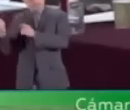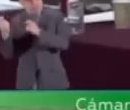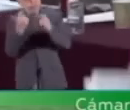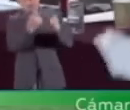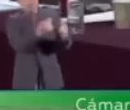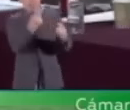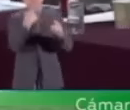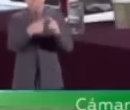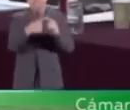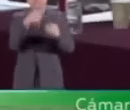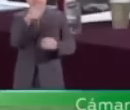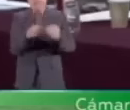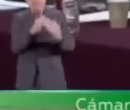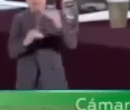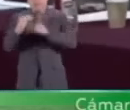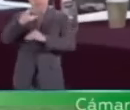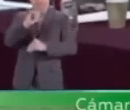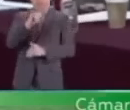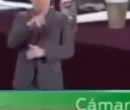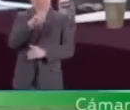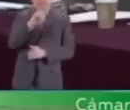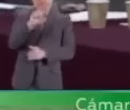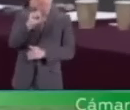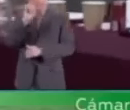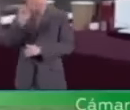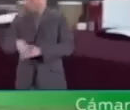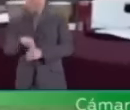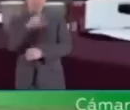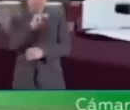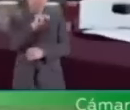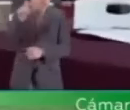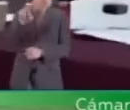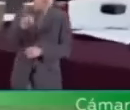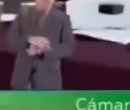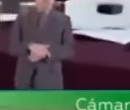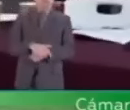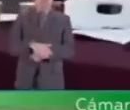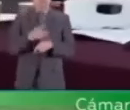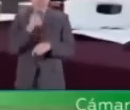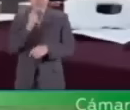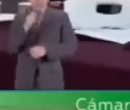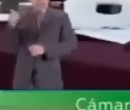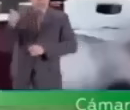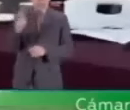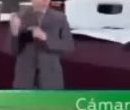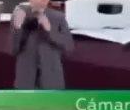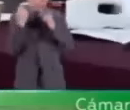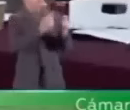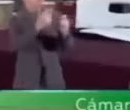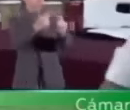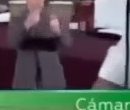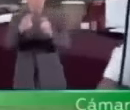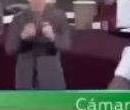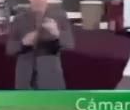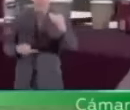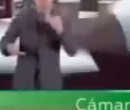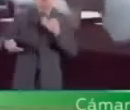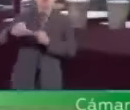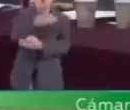a los ministros de la Corte. No, claro que no, porque va a tener el privilegio de nombrar a todo el Poder